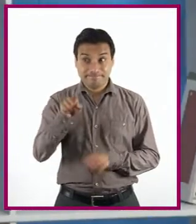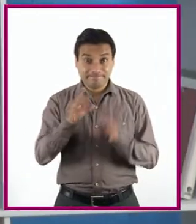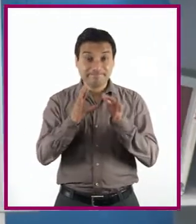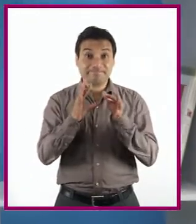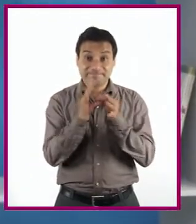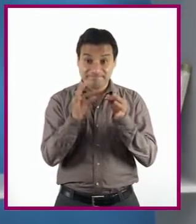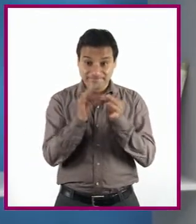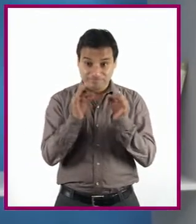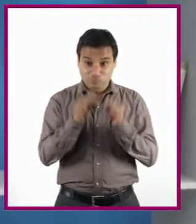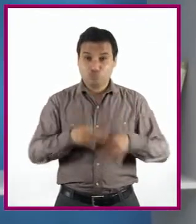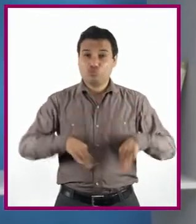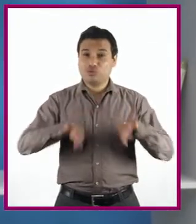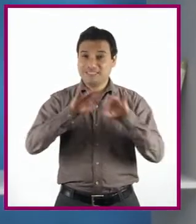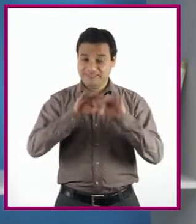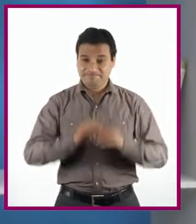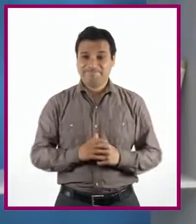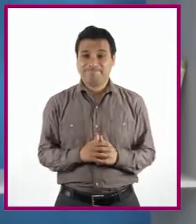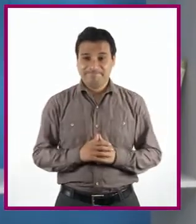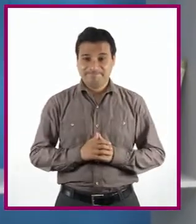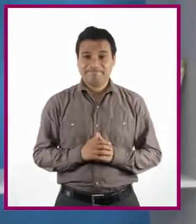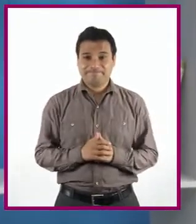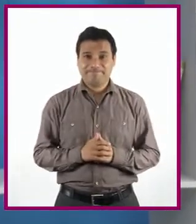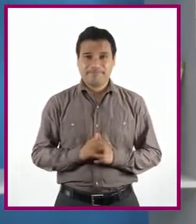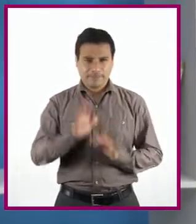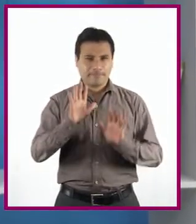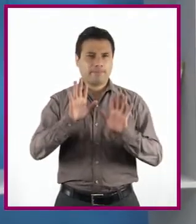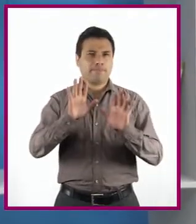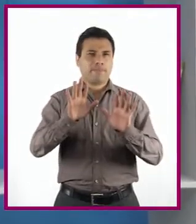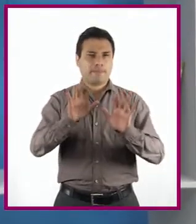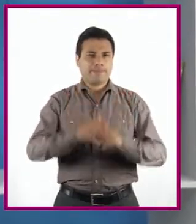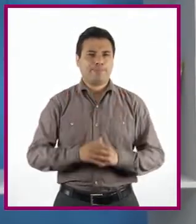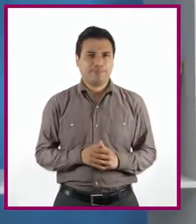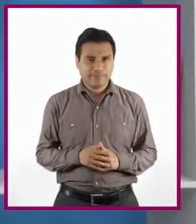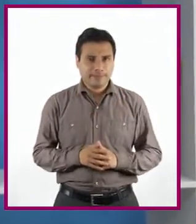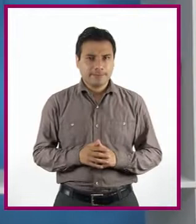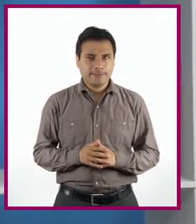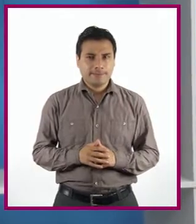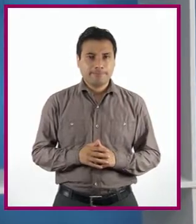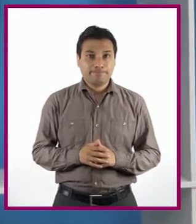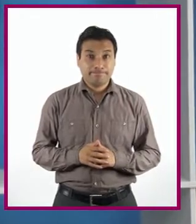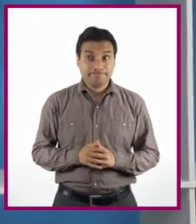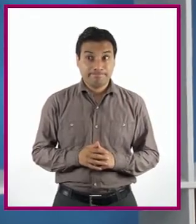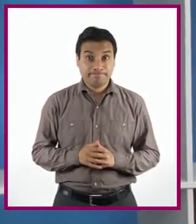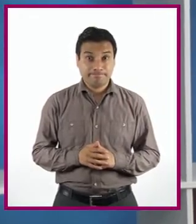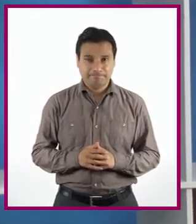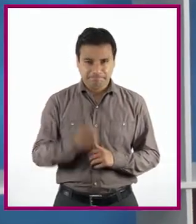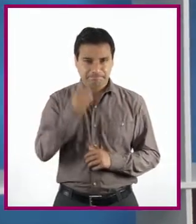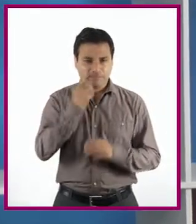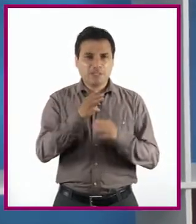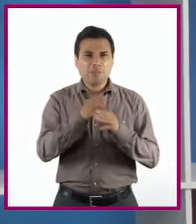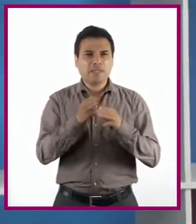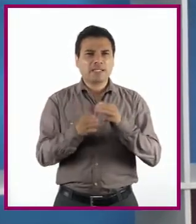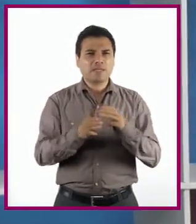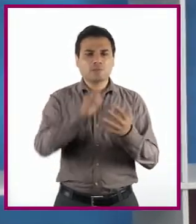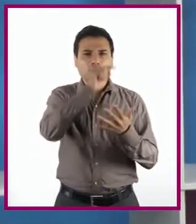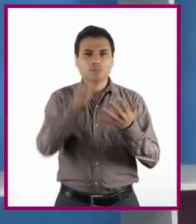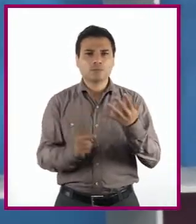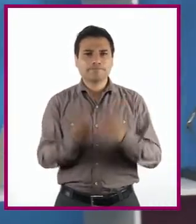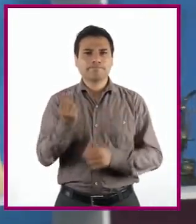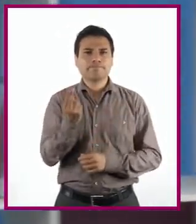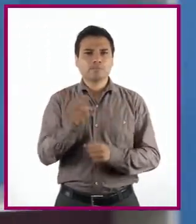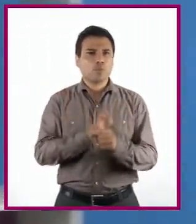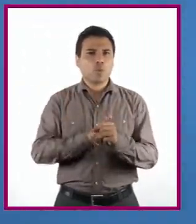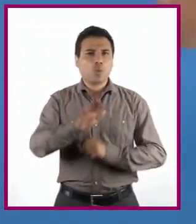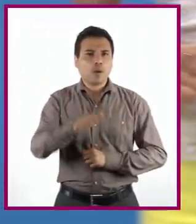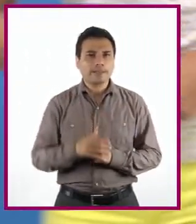muy importante para todas y todos. Pero antes de continuar, ¿nos ayudas a señalar los materiales que vamos a utilizar, por